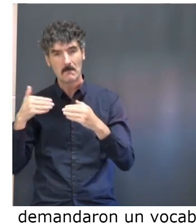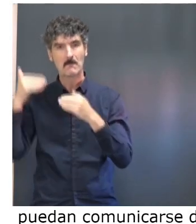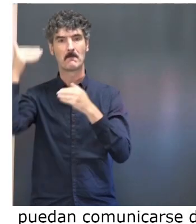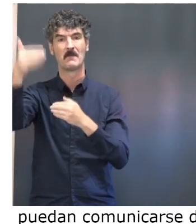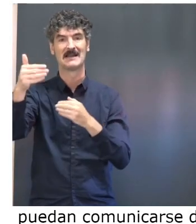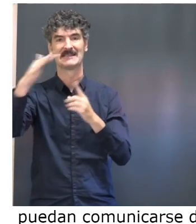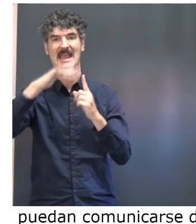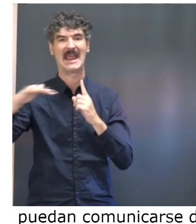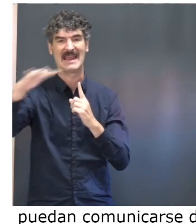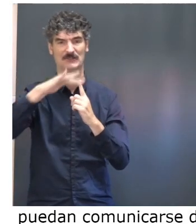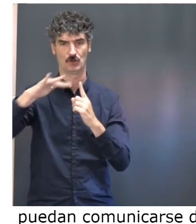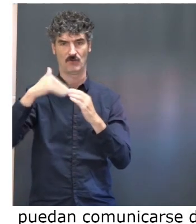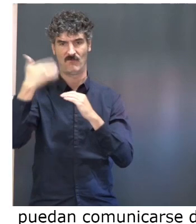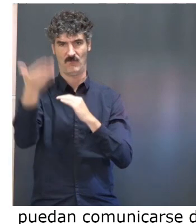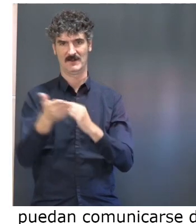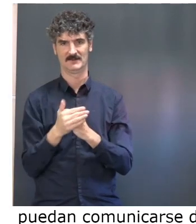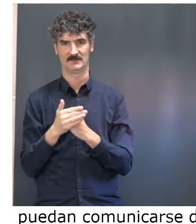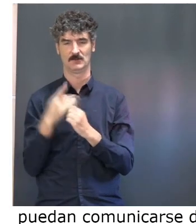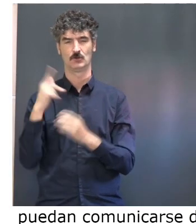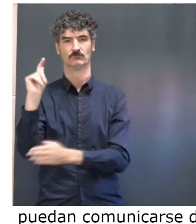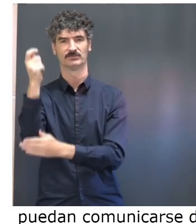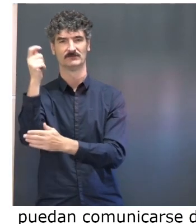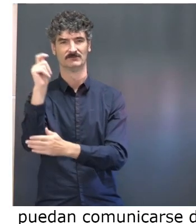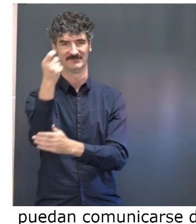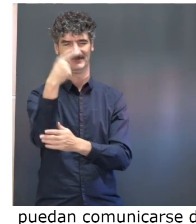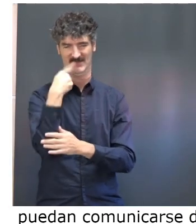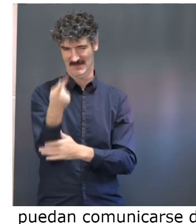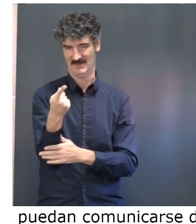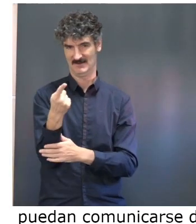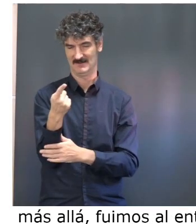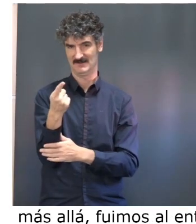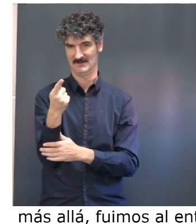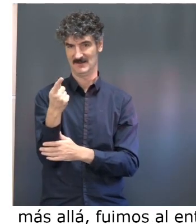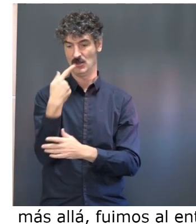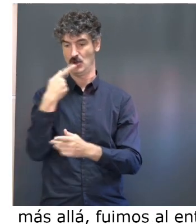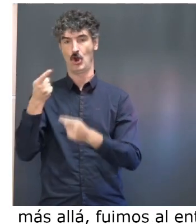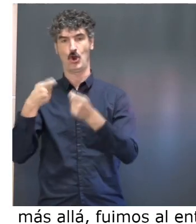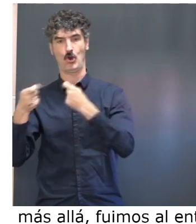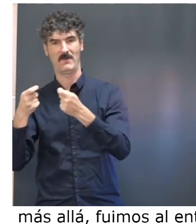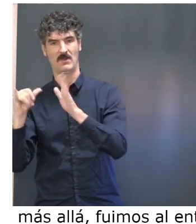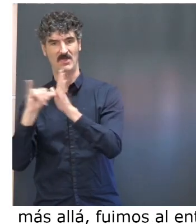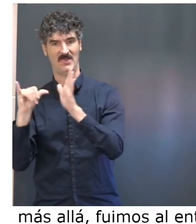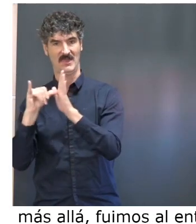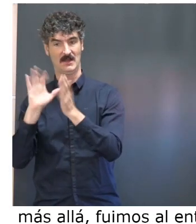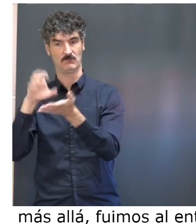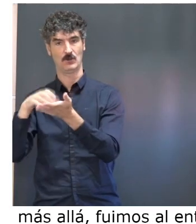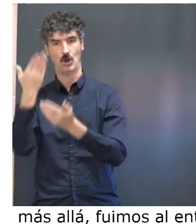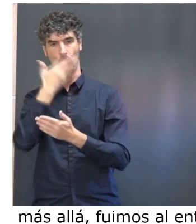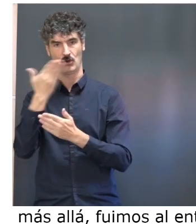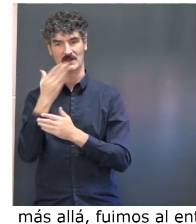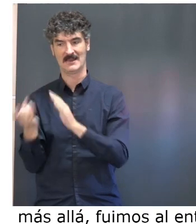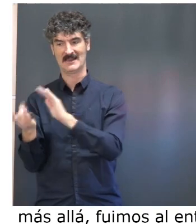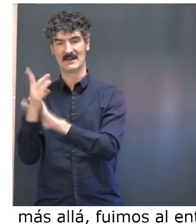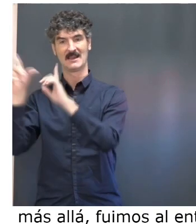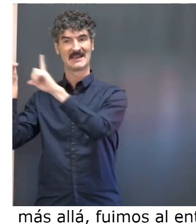entorno inmediato de los alumnos. Entonces hemos ido conquistando, que decimos nosotras, cada uno de los comercios que están cerca del colegio. Hemos creado ese